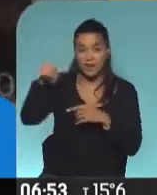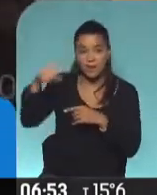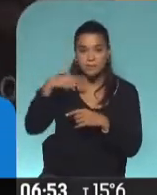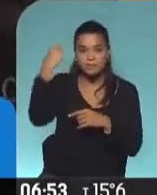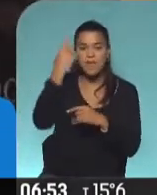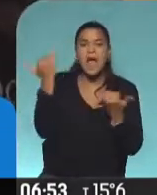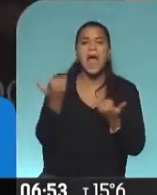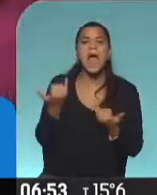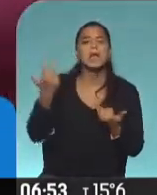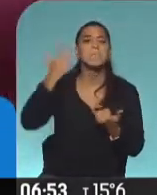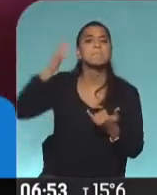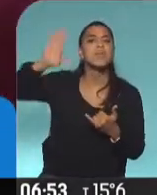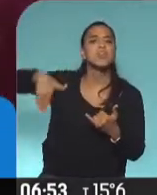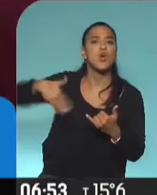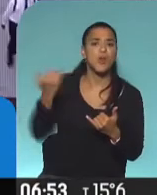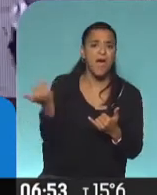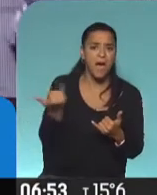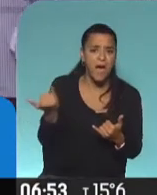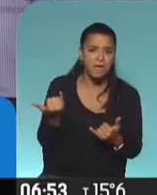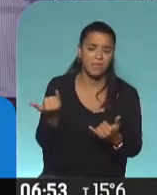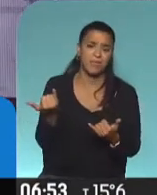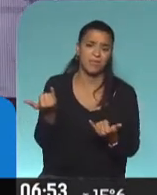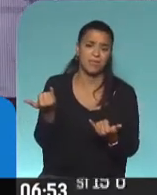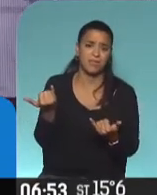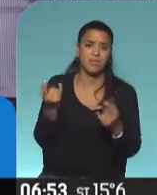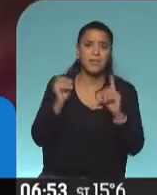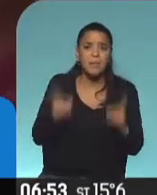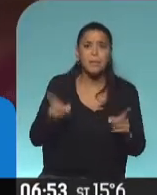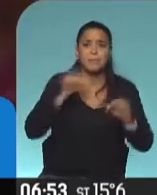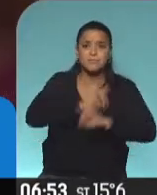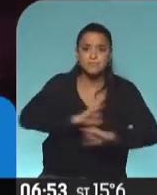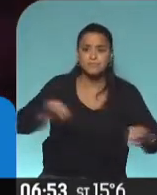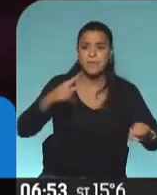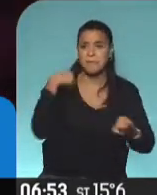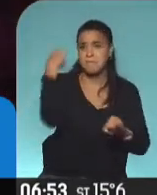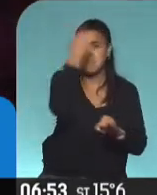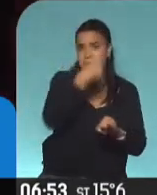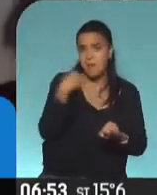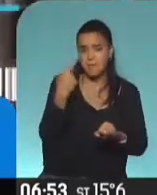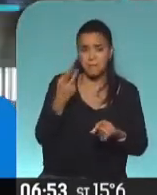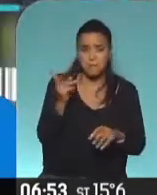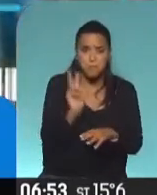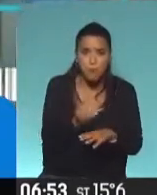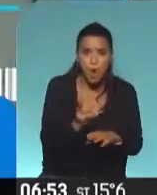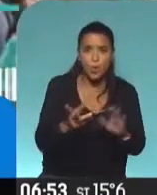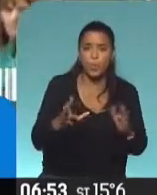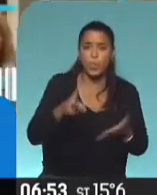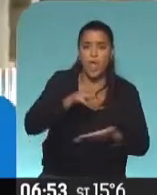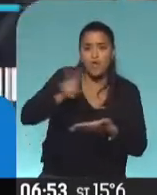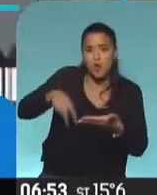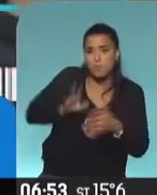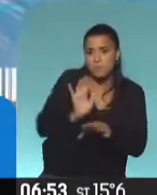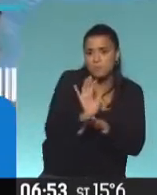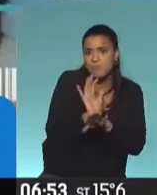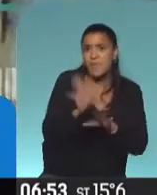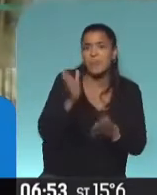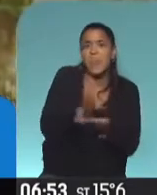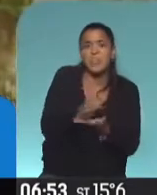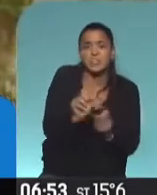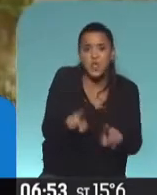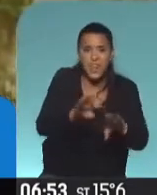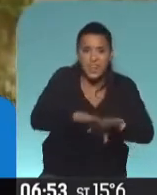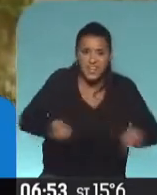personas menores de edad, por ejemplo, cuya difusión de imágenes está prohibida a partir de la Convención de los Derechos del Niño. El problema es que